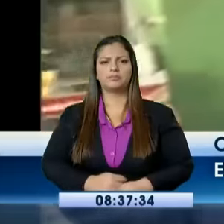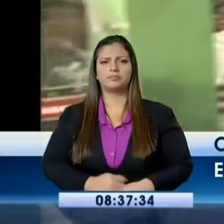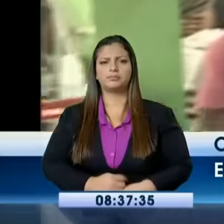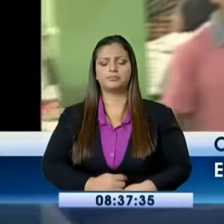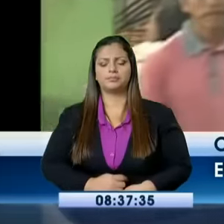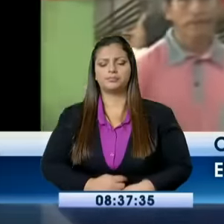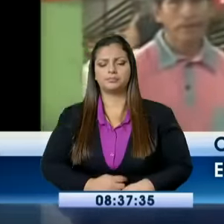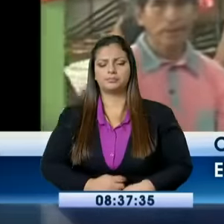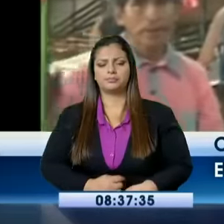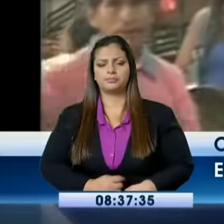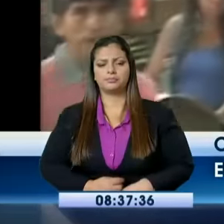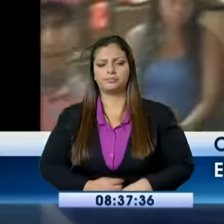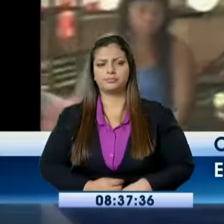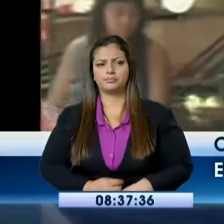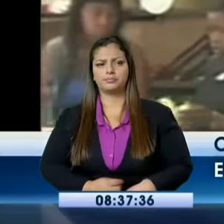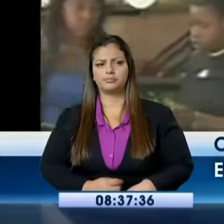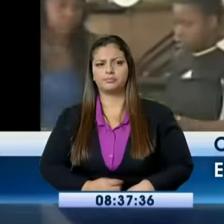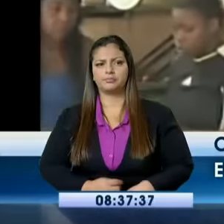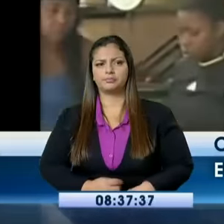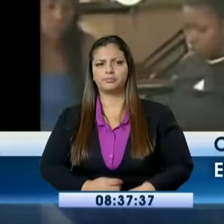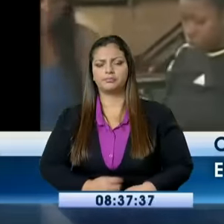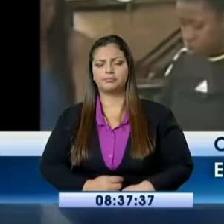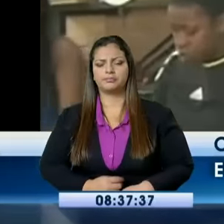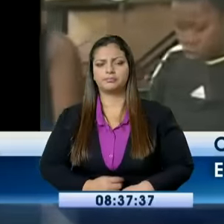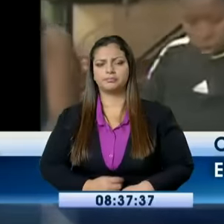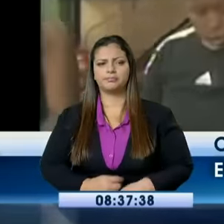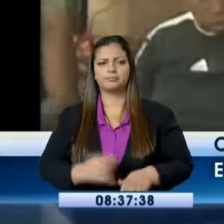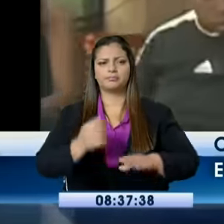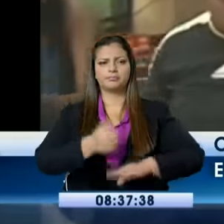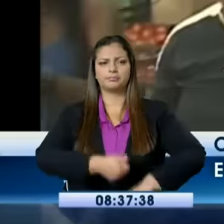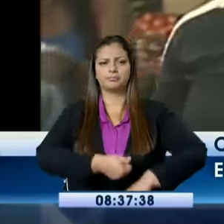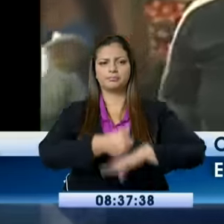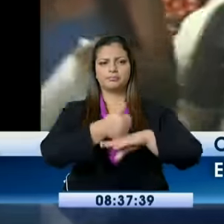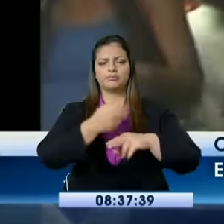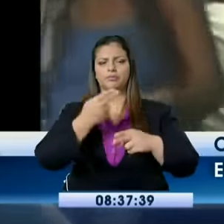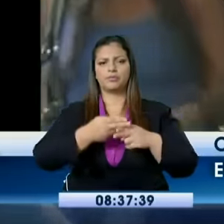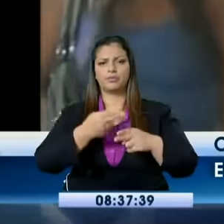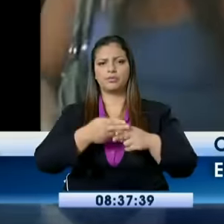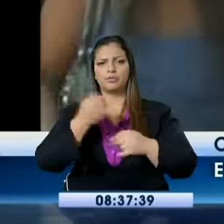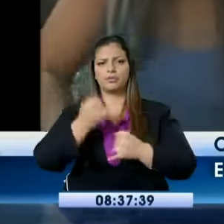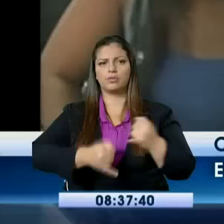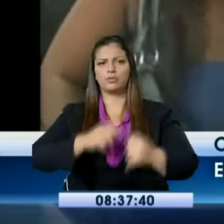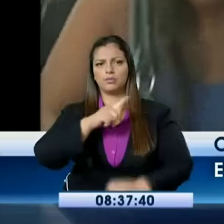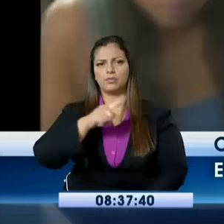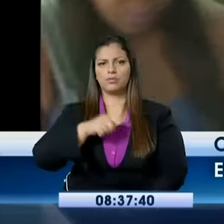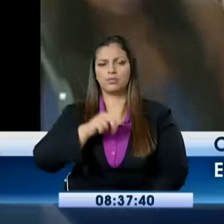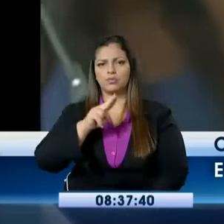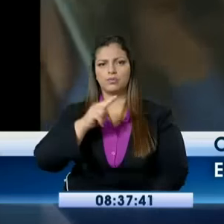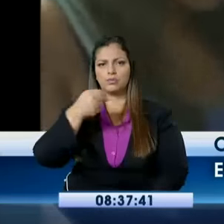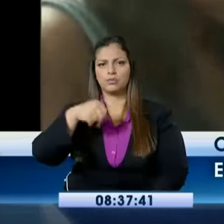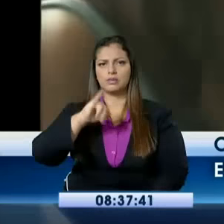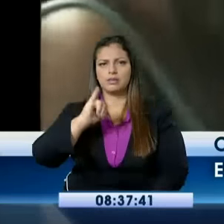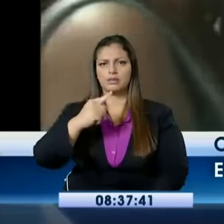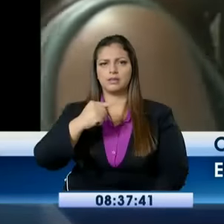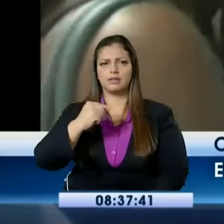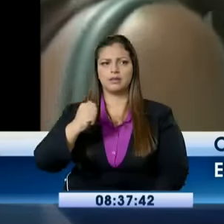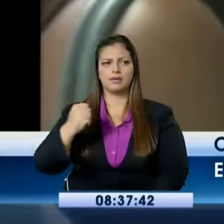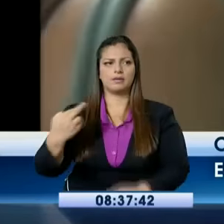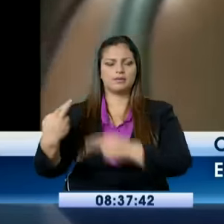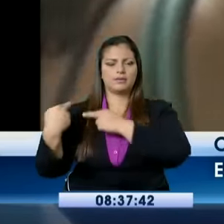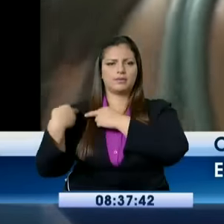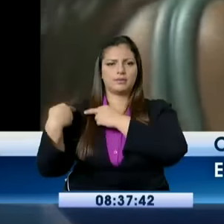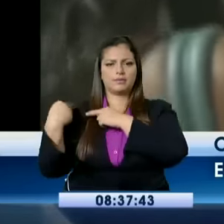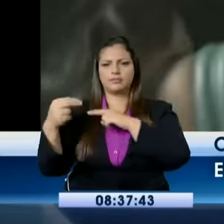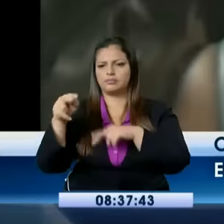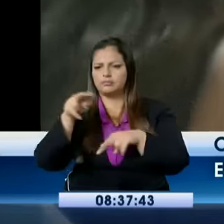comisaria Ivette Zúñiga, que está encabezando entonces esta acción de control. Aquí ya hay amas de casa que están comprando para